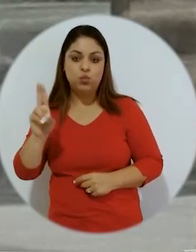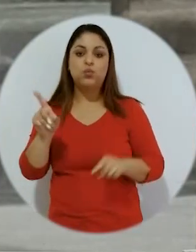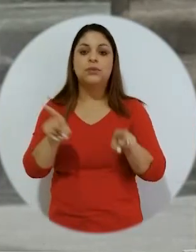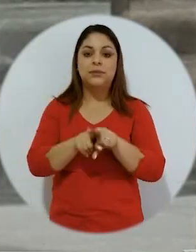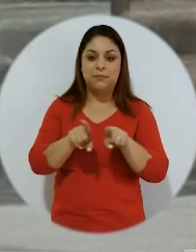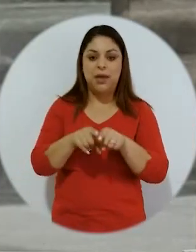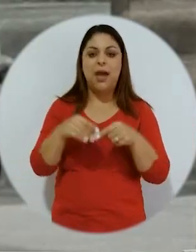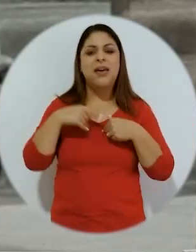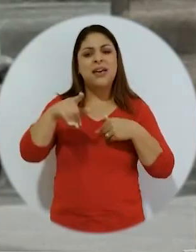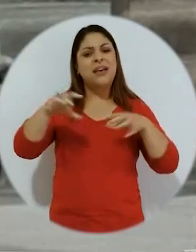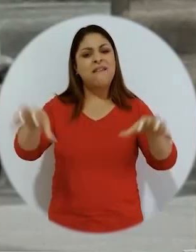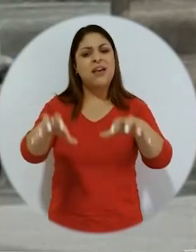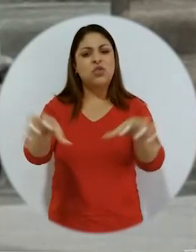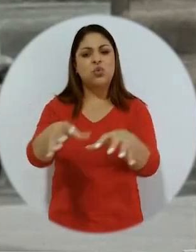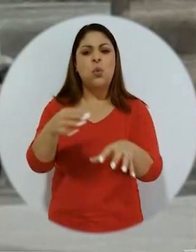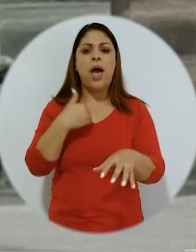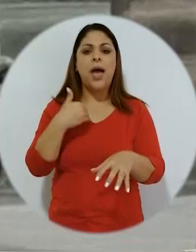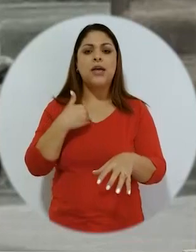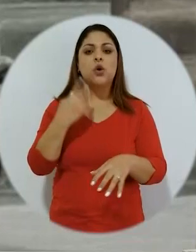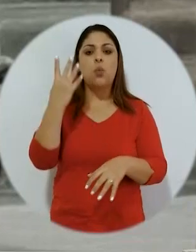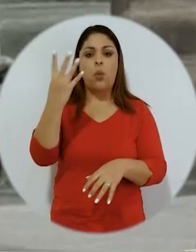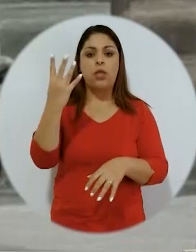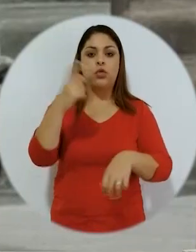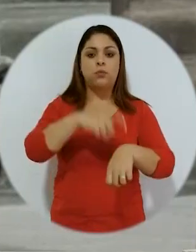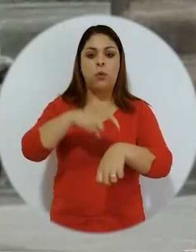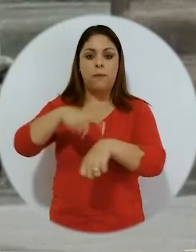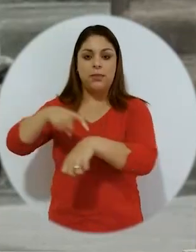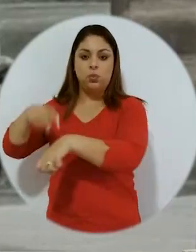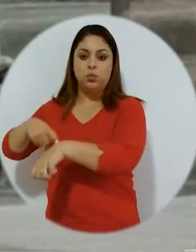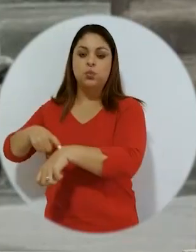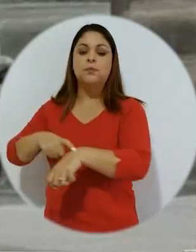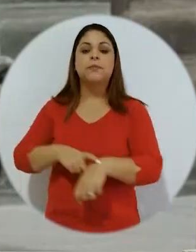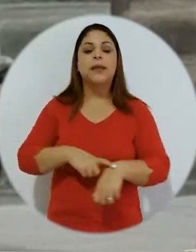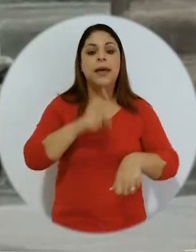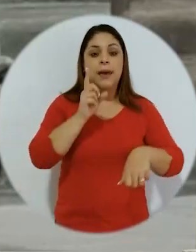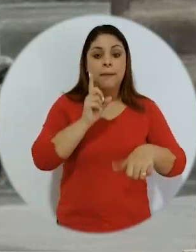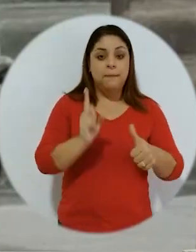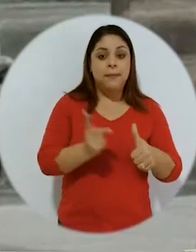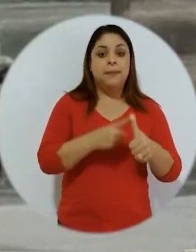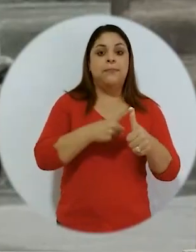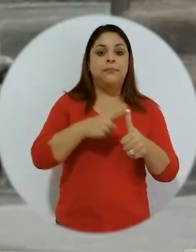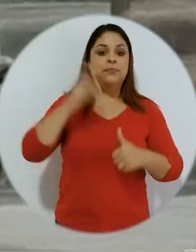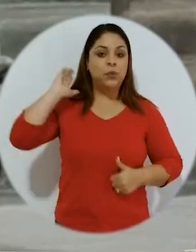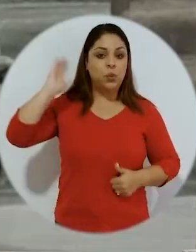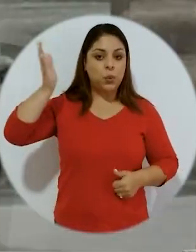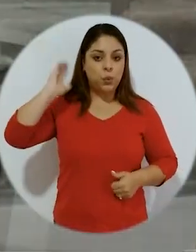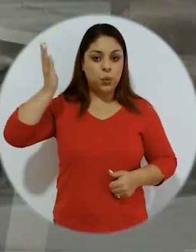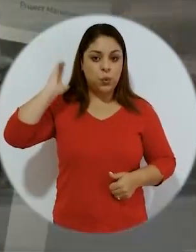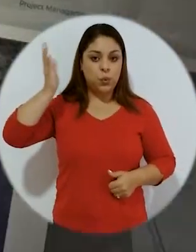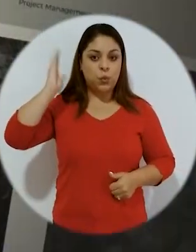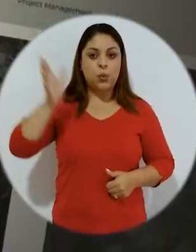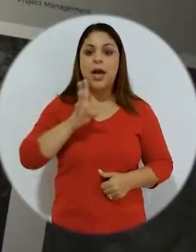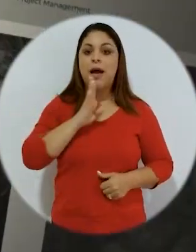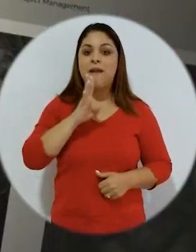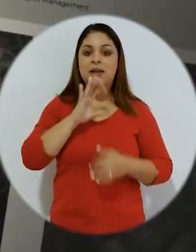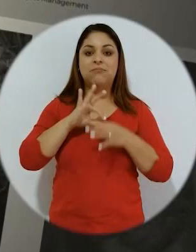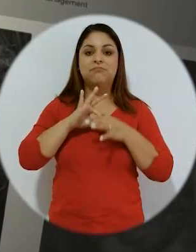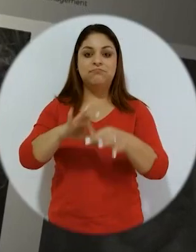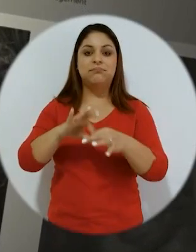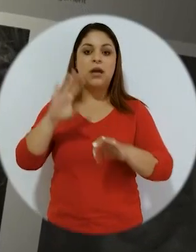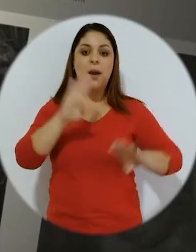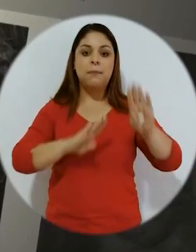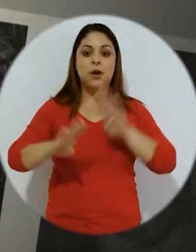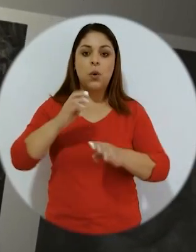Biofin, para desarrollar este evento que tiene como 4 espacios. Conferencias, en donde precisamente vamos a estar hablando